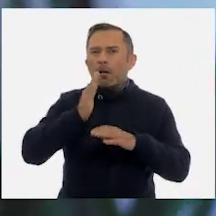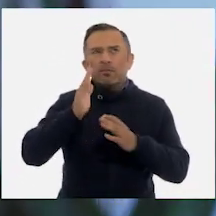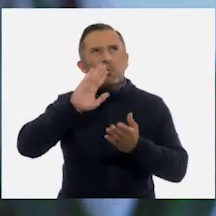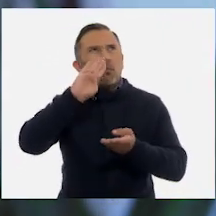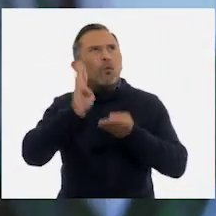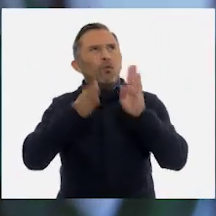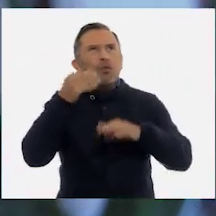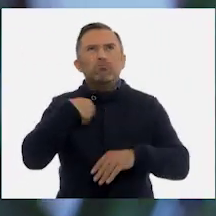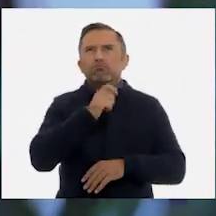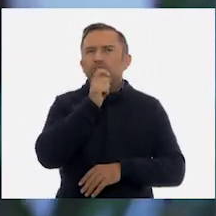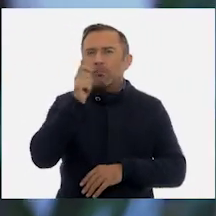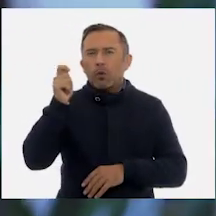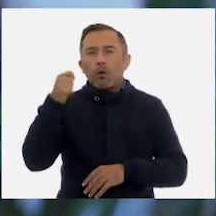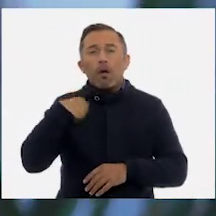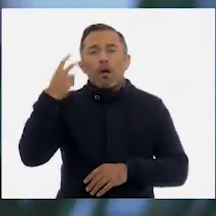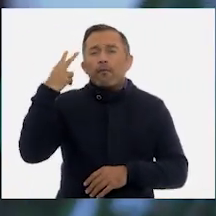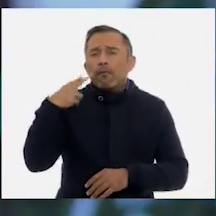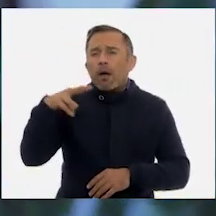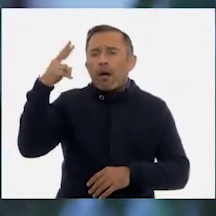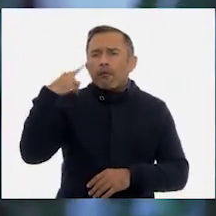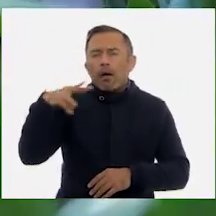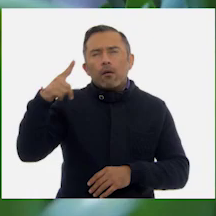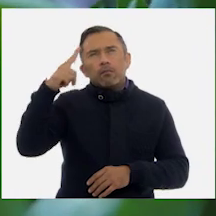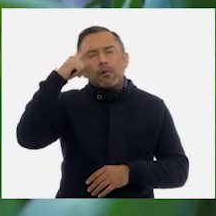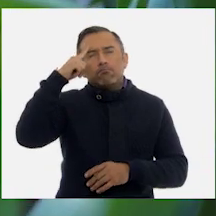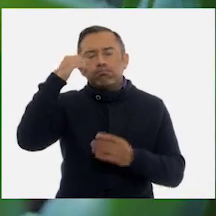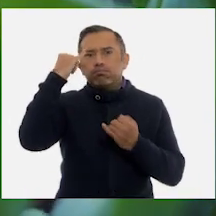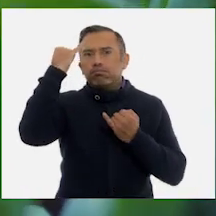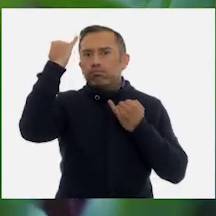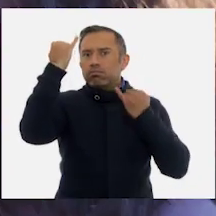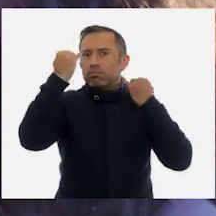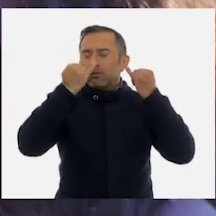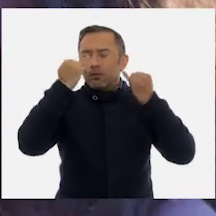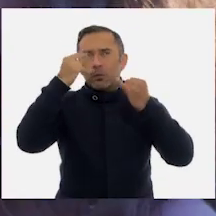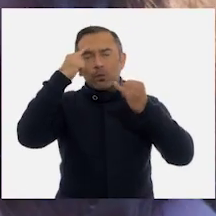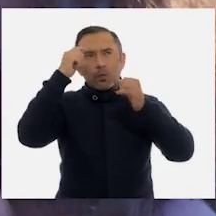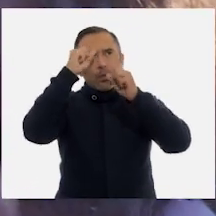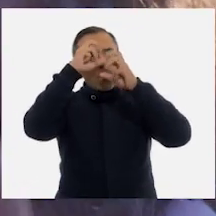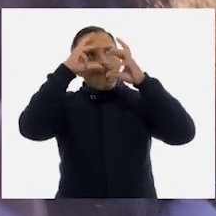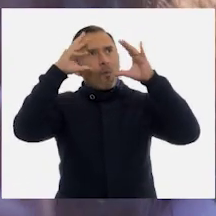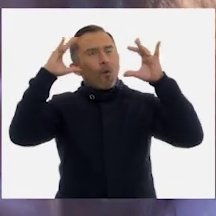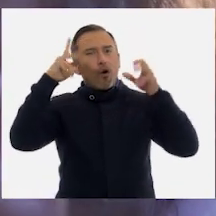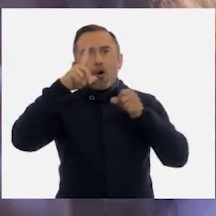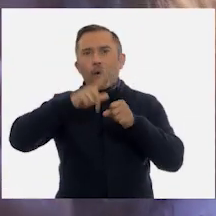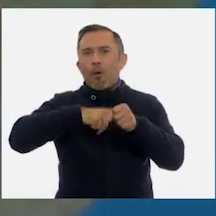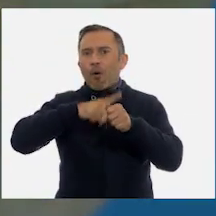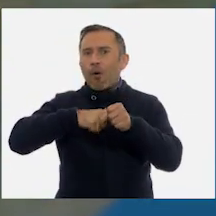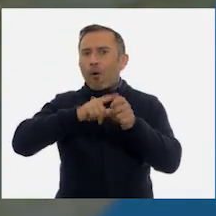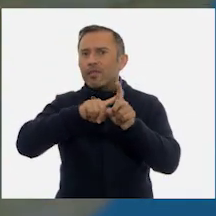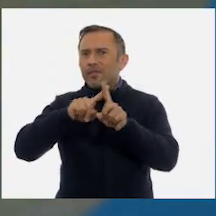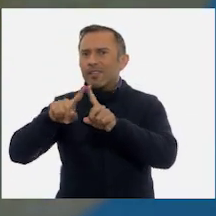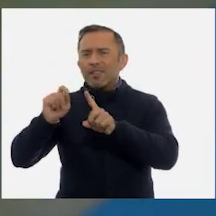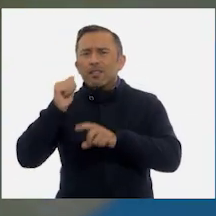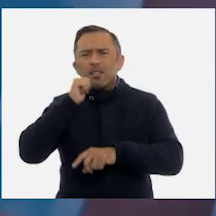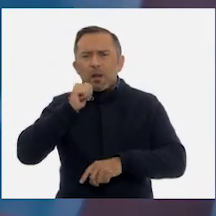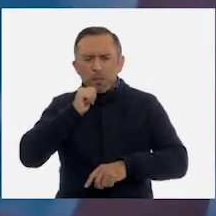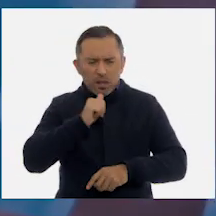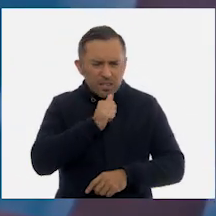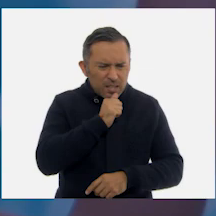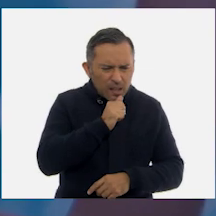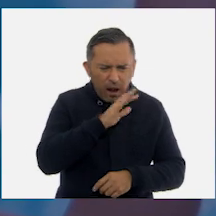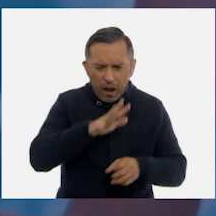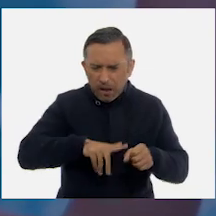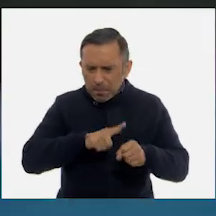mi imaginación se convertía en un universo de colores y siempre despertó la curiosidad por el mundo y todos los seres que lo